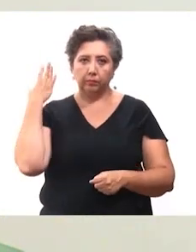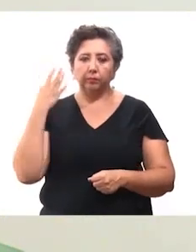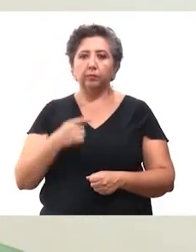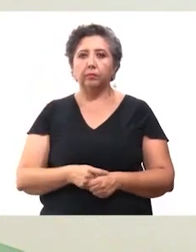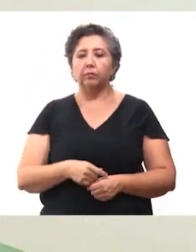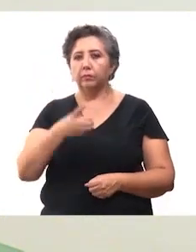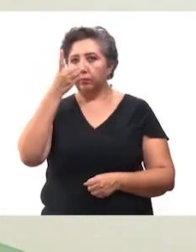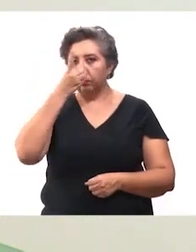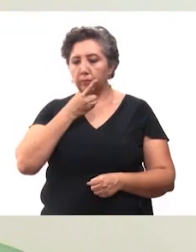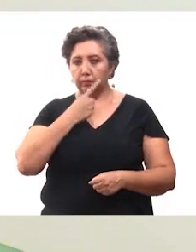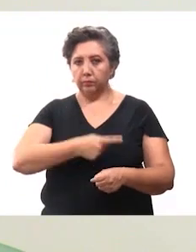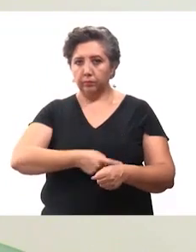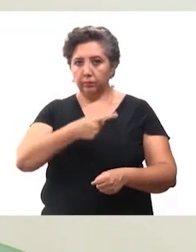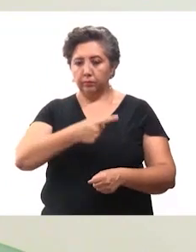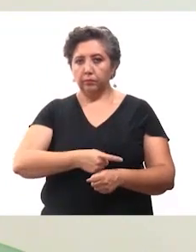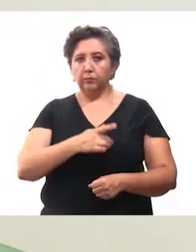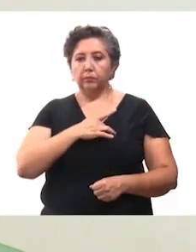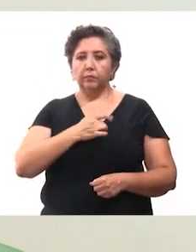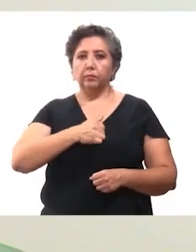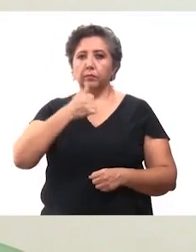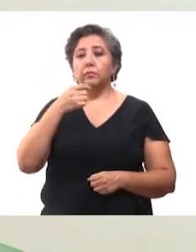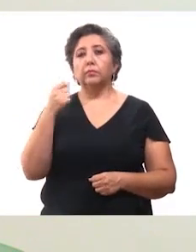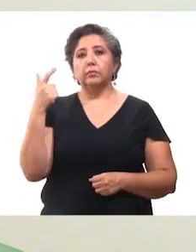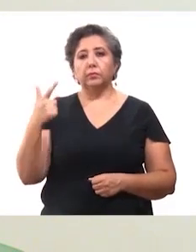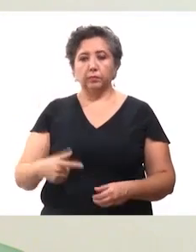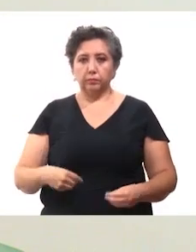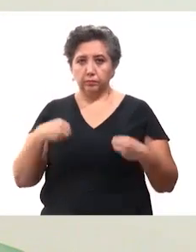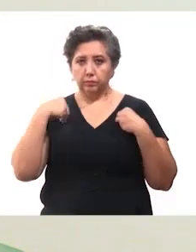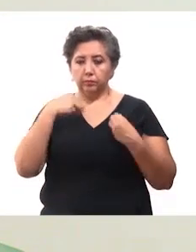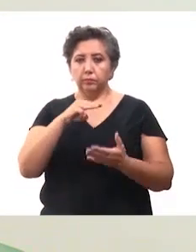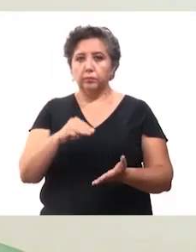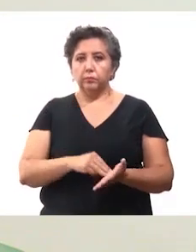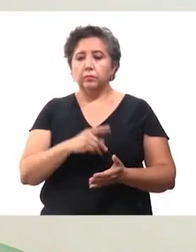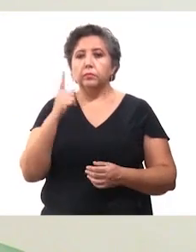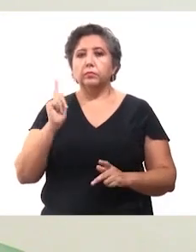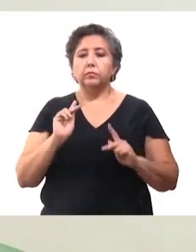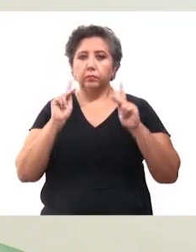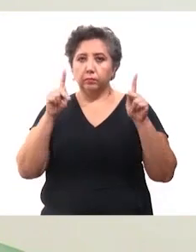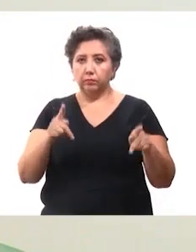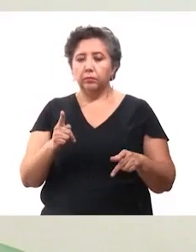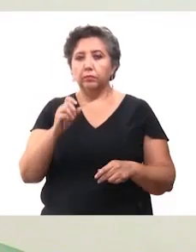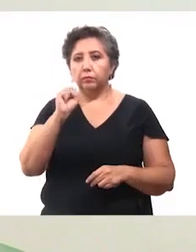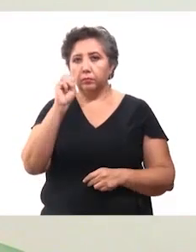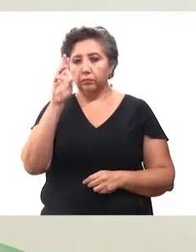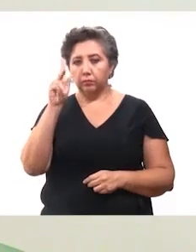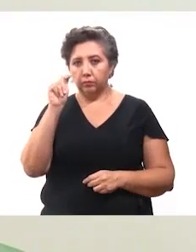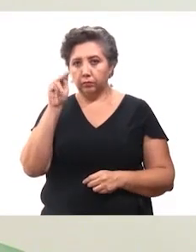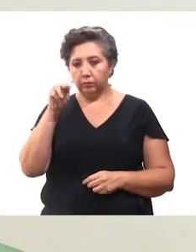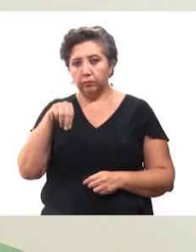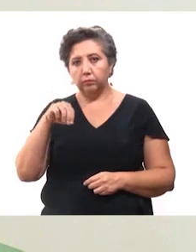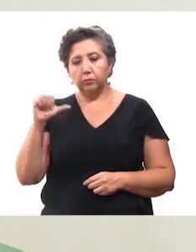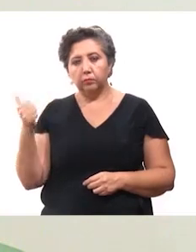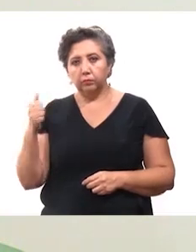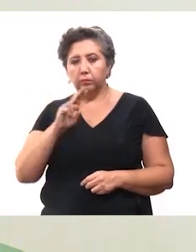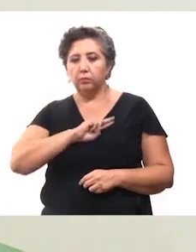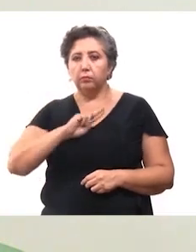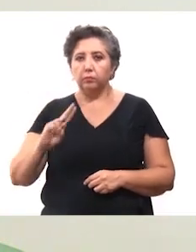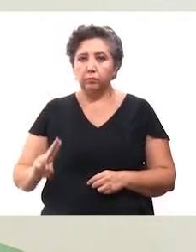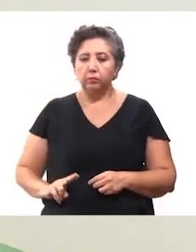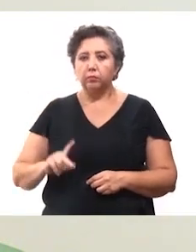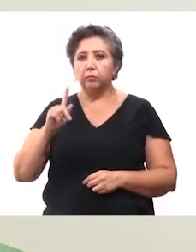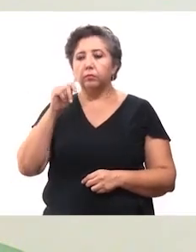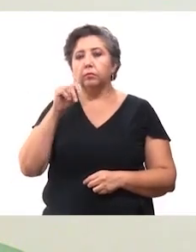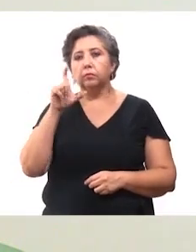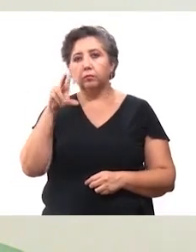enfermedades fueron diabetes e hipertensión. 7 residían en Mérida, 1 en Progreso, 1 en Zacalum, 1 en Humán y 1 proveniente